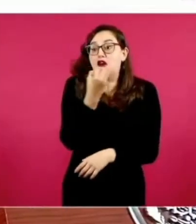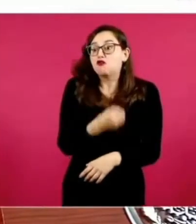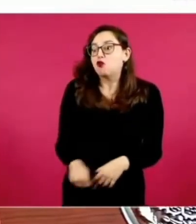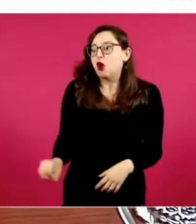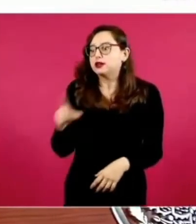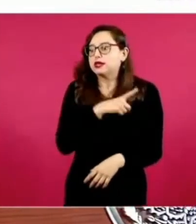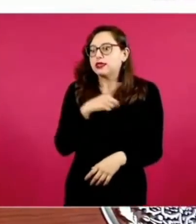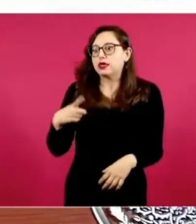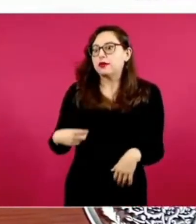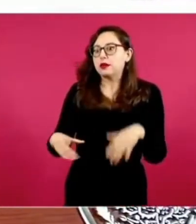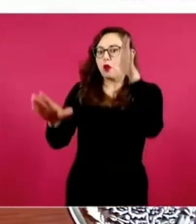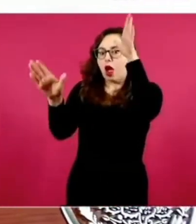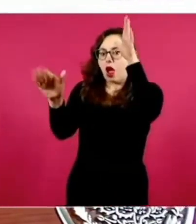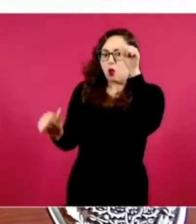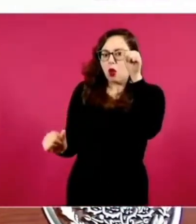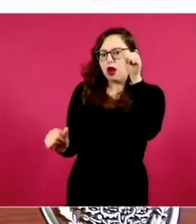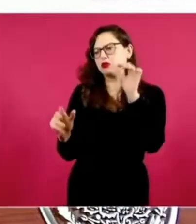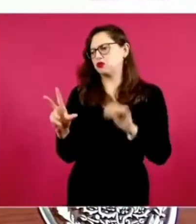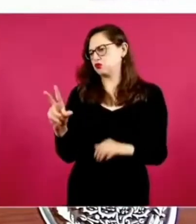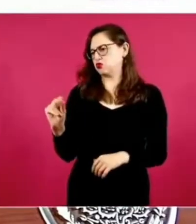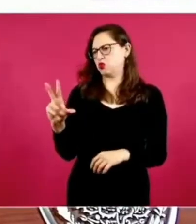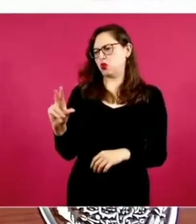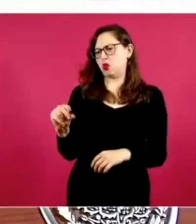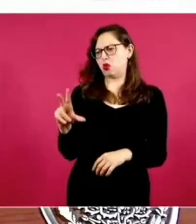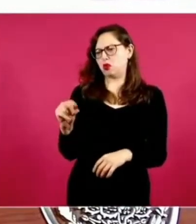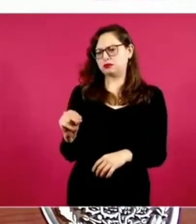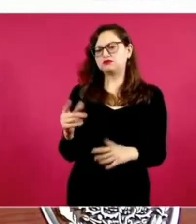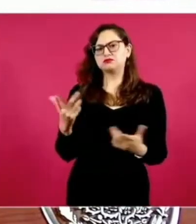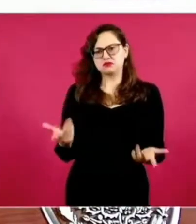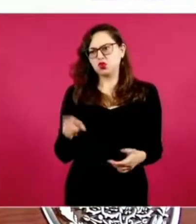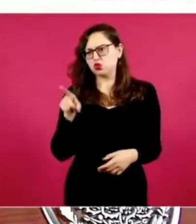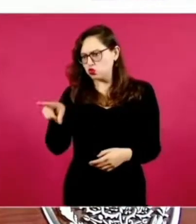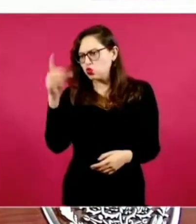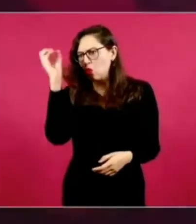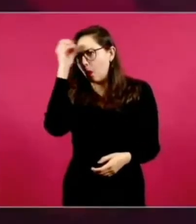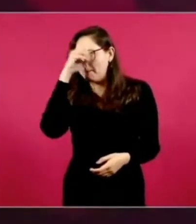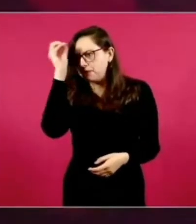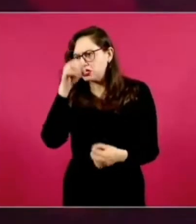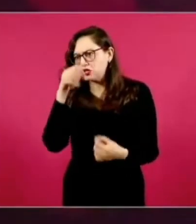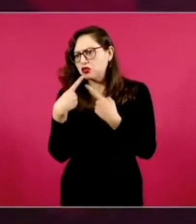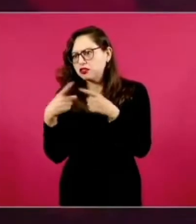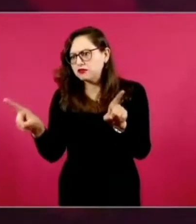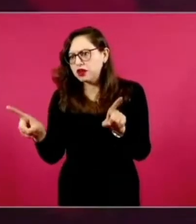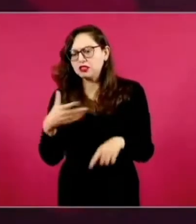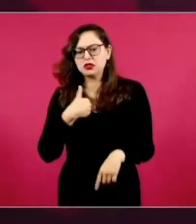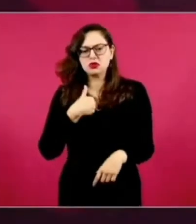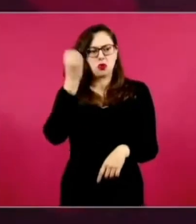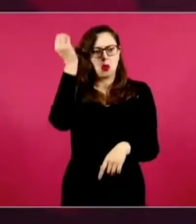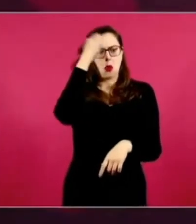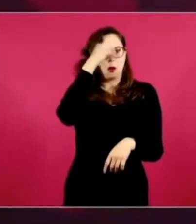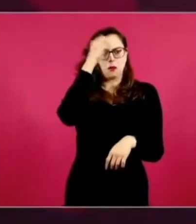la democracia, ¿sí?, es pluralidad. O sea, no es